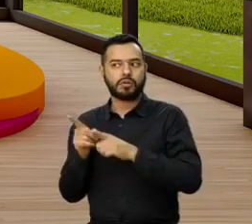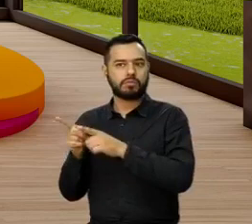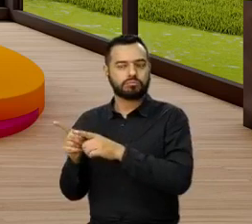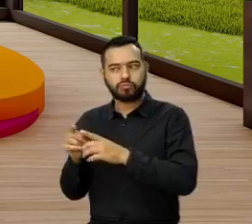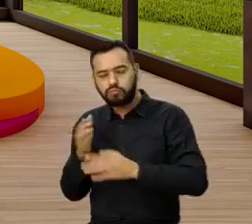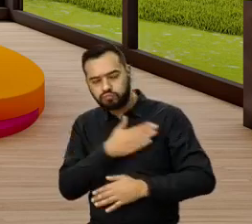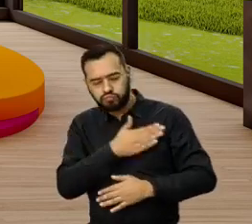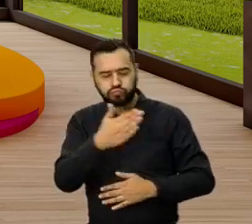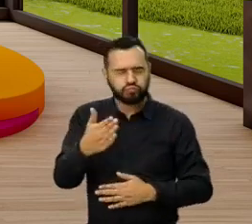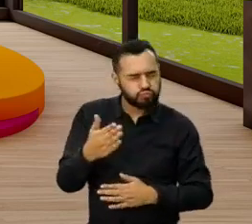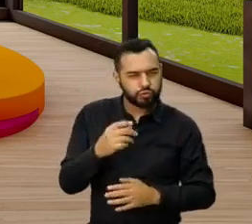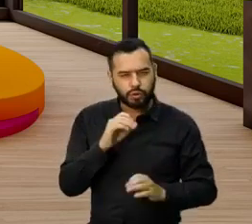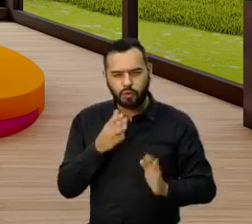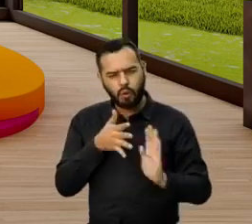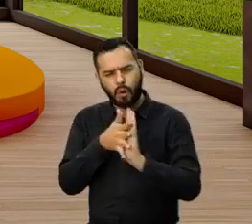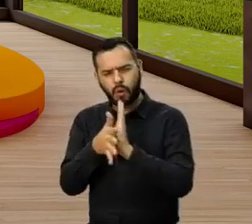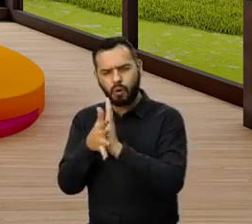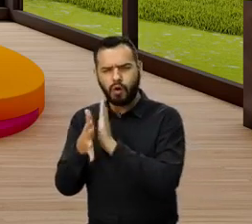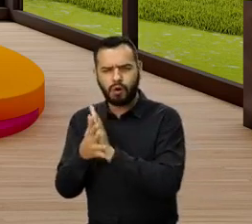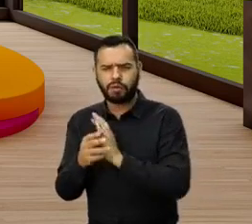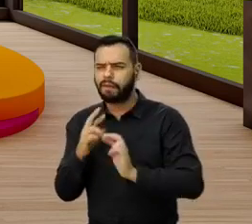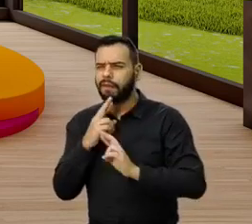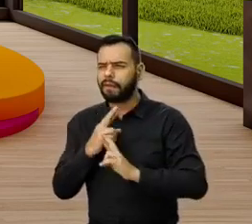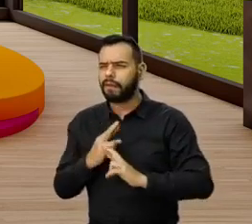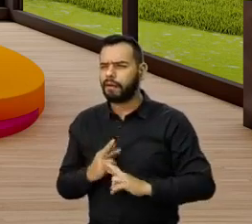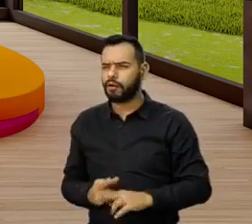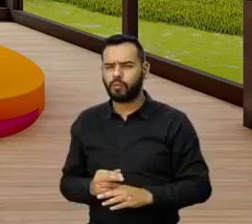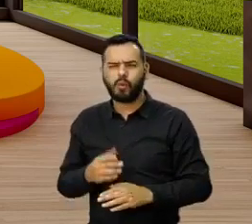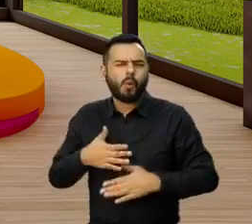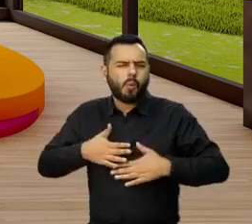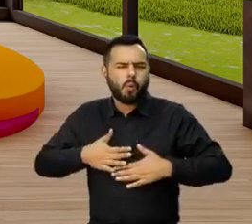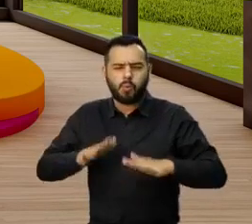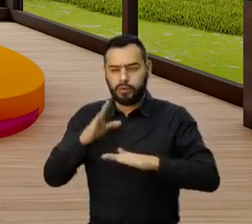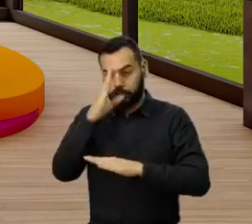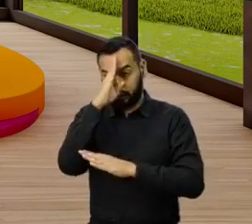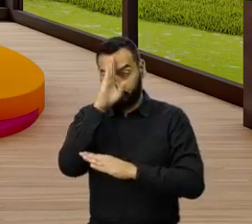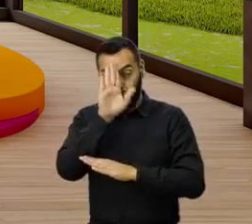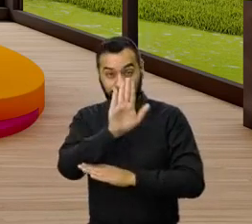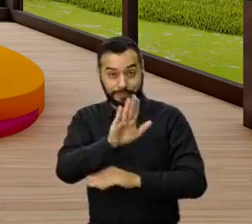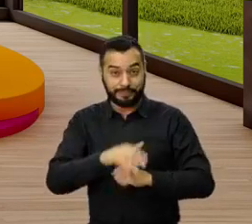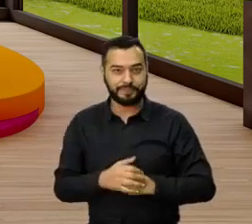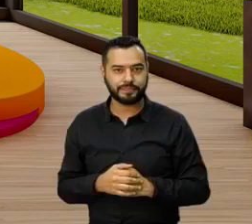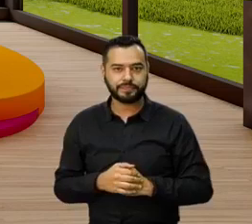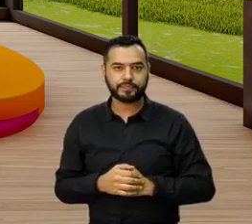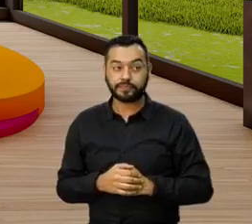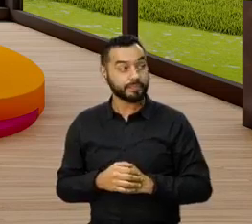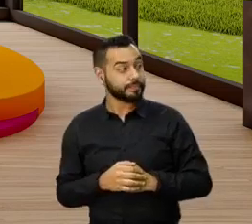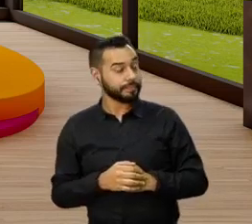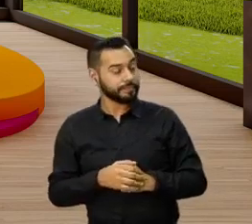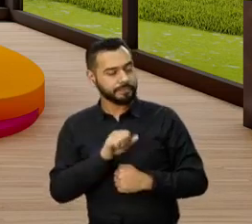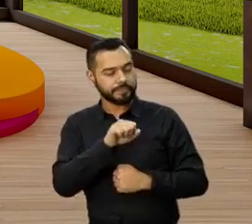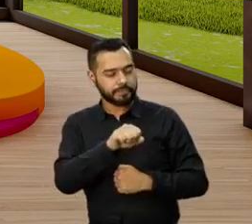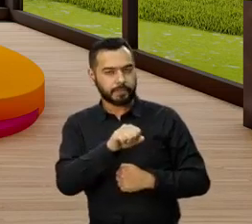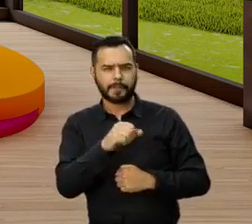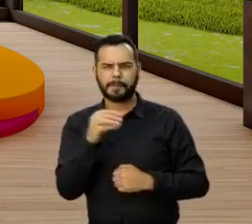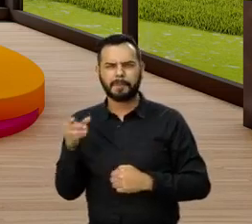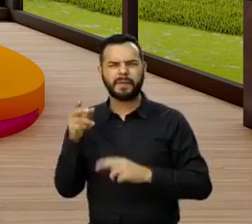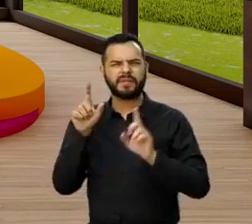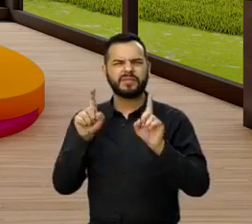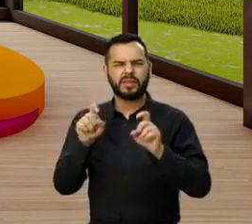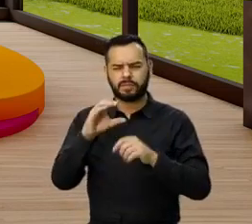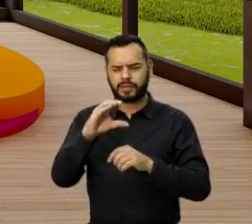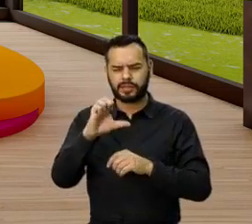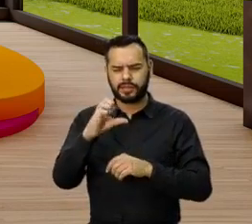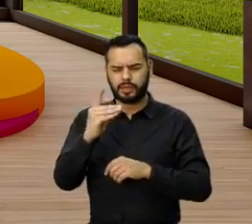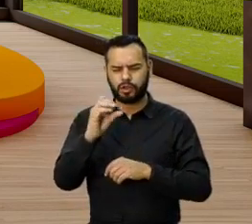dispuesta para contarnos y para resolver por supuesto cualquier duda que tengamos así es bueno linda hablemos de ser un monti en